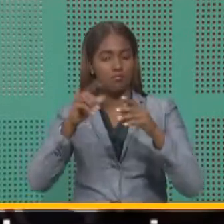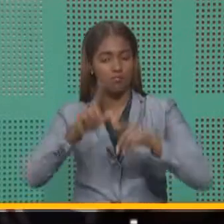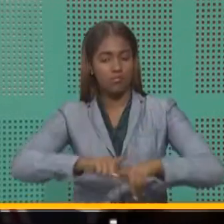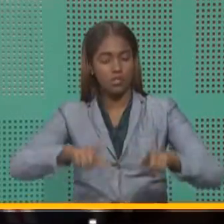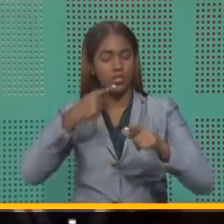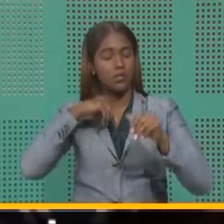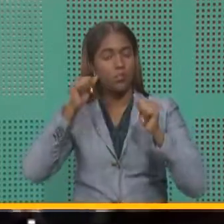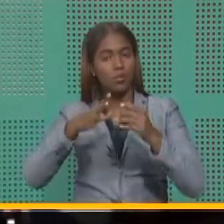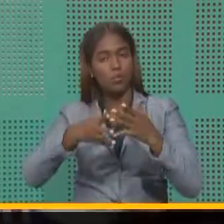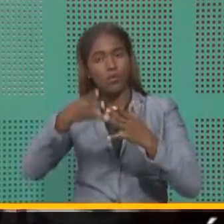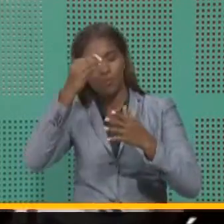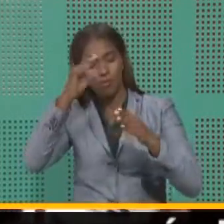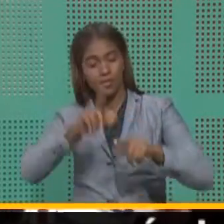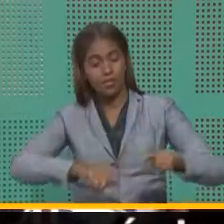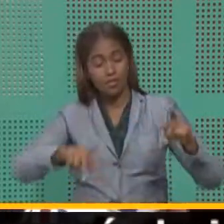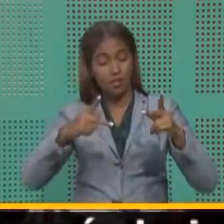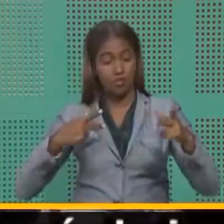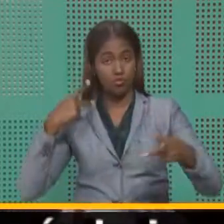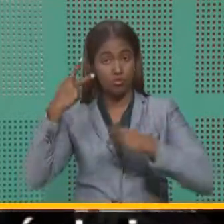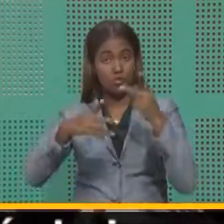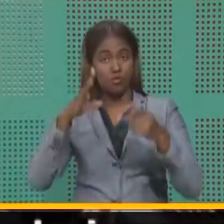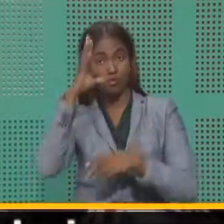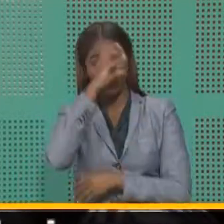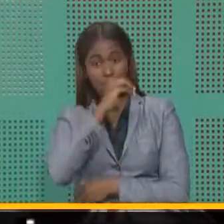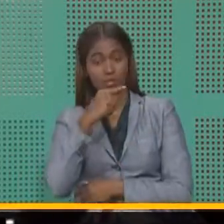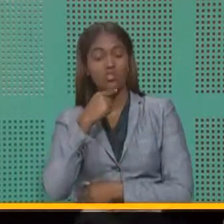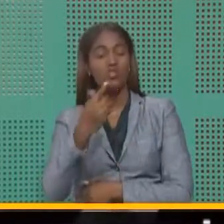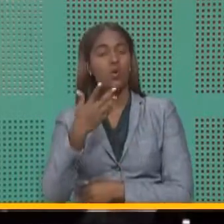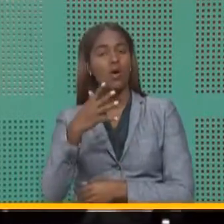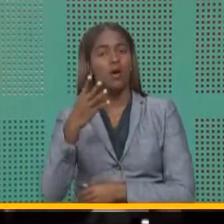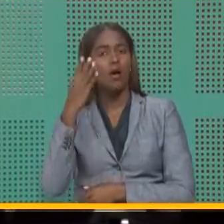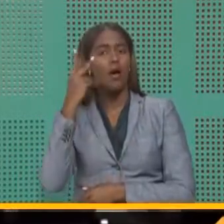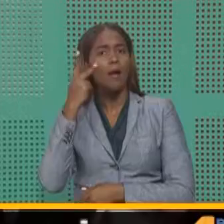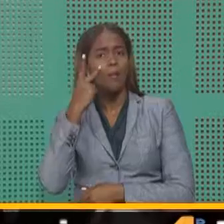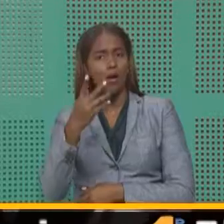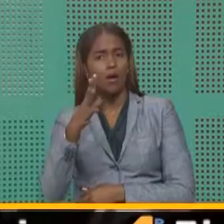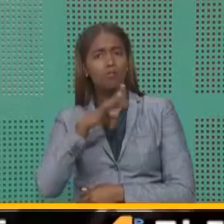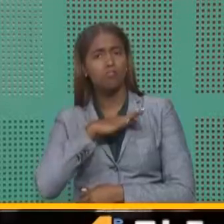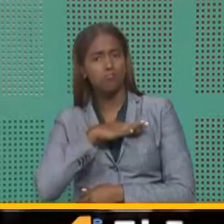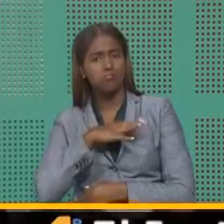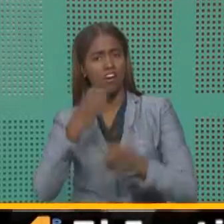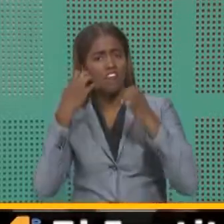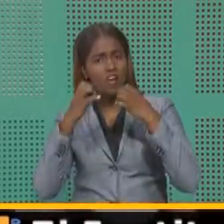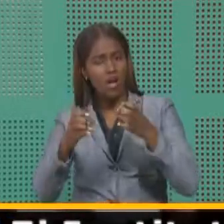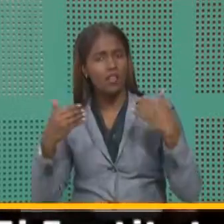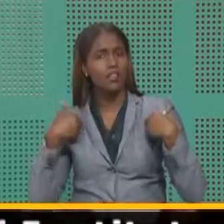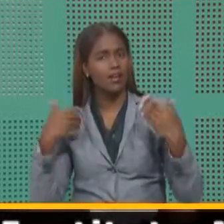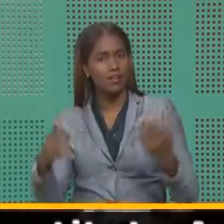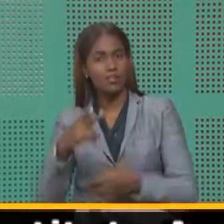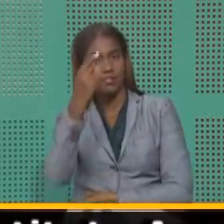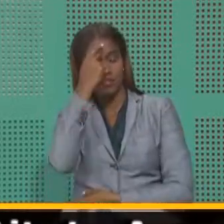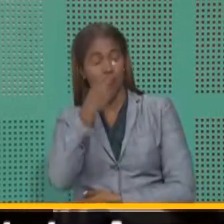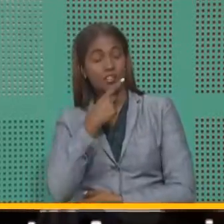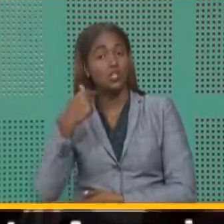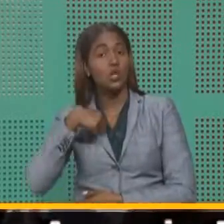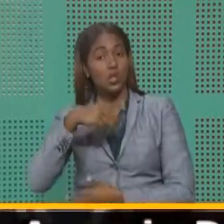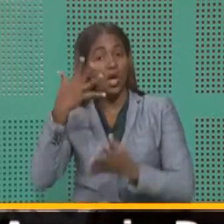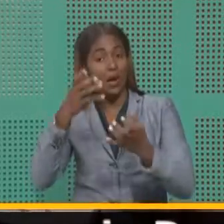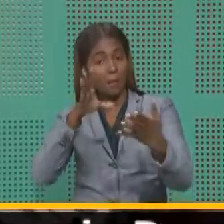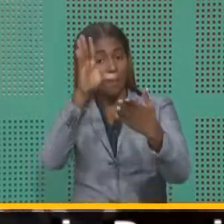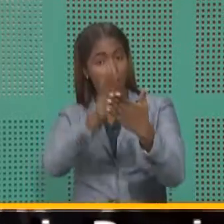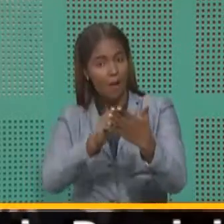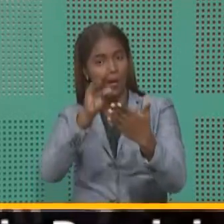donde podemos aprender el sector del turismo somos admiradores del esfuerzo turístico que ha tenido la república dominicana queremos aprender de esa experiencia